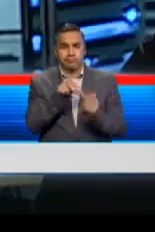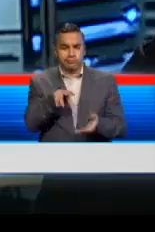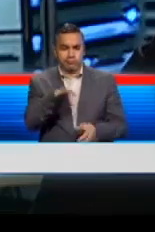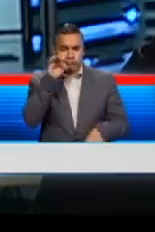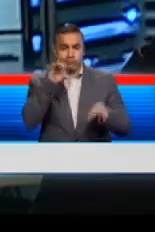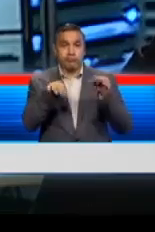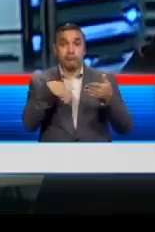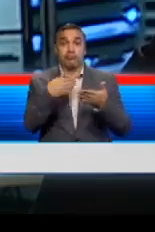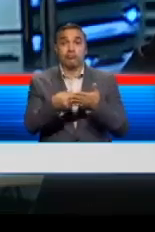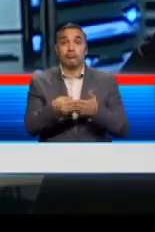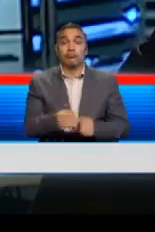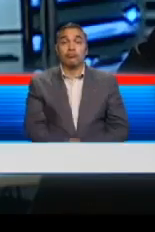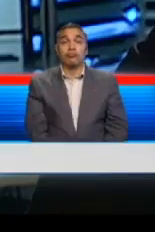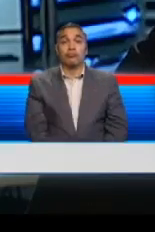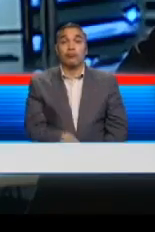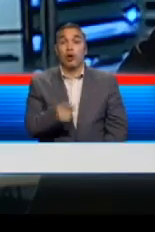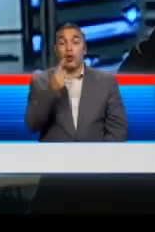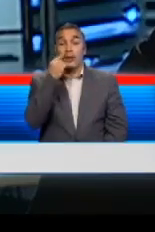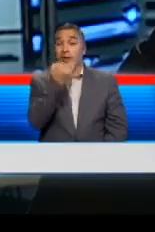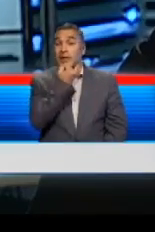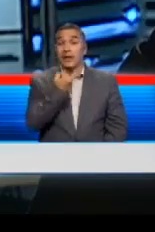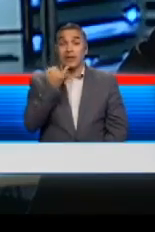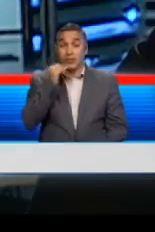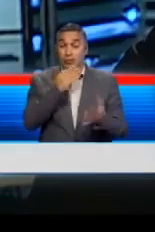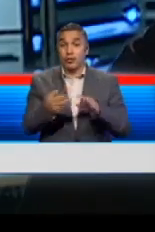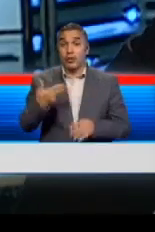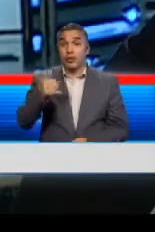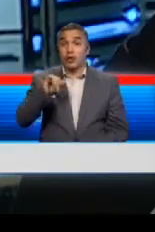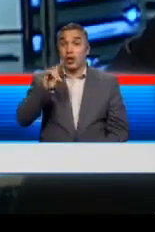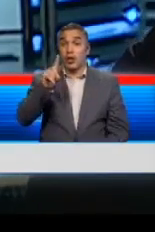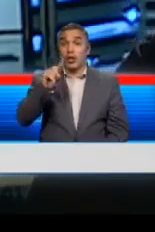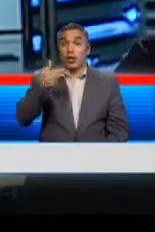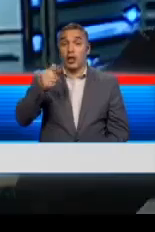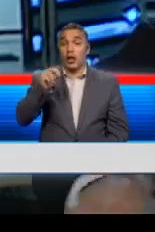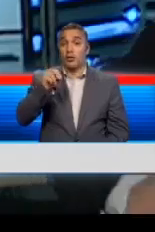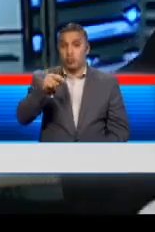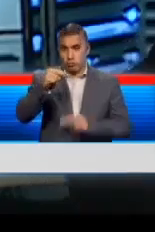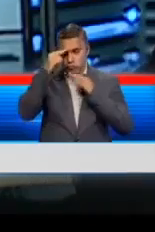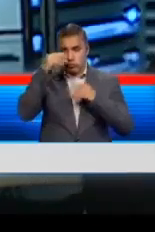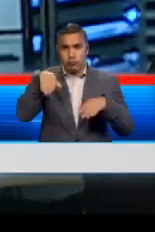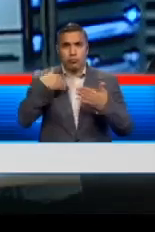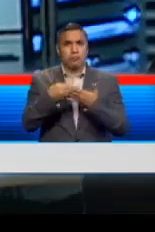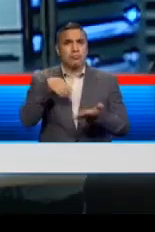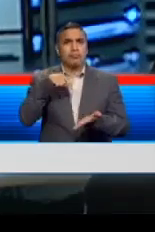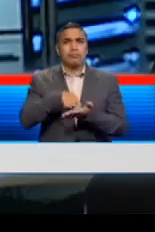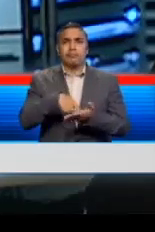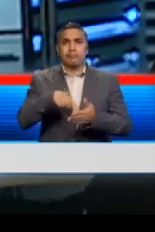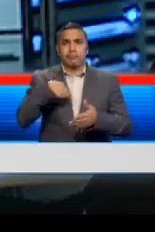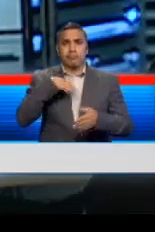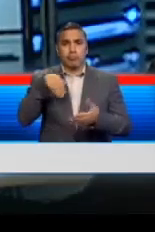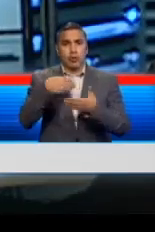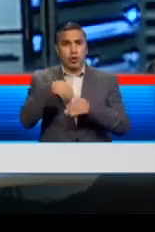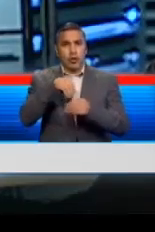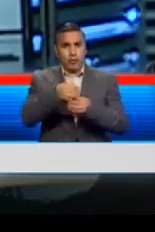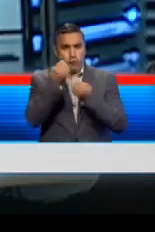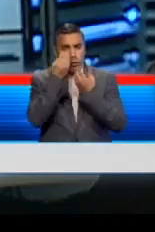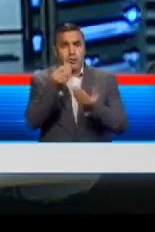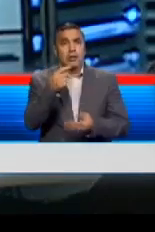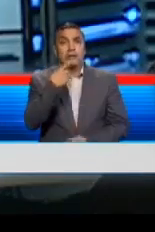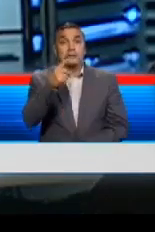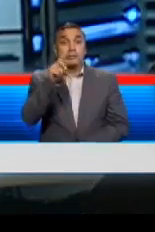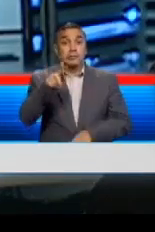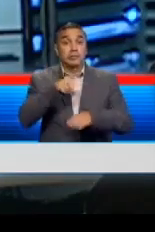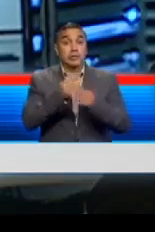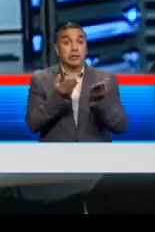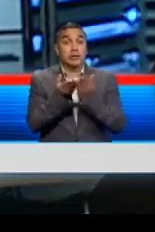A una flash memory del israelí asesinado Shaida Khan. El noticiero accedió a este contenido. Se menciona al director